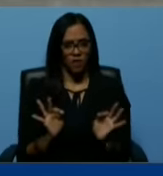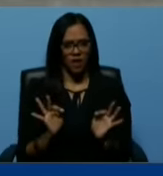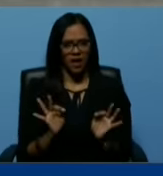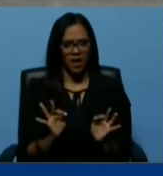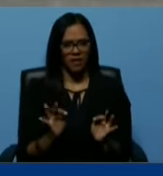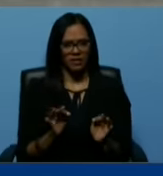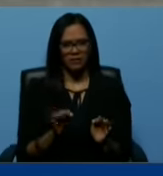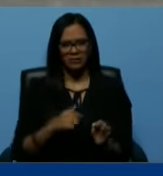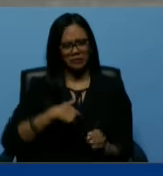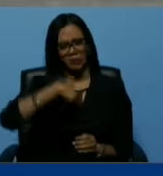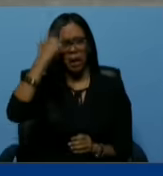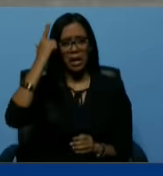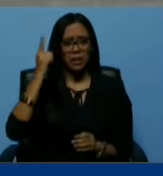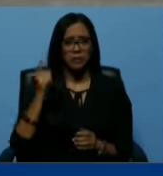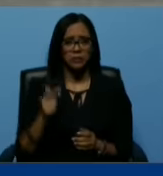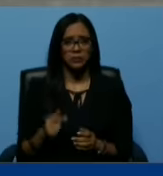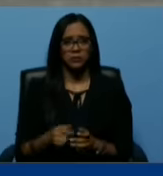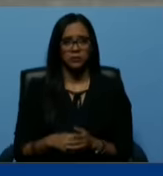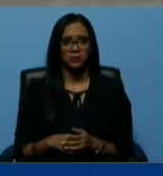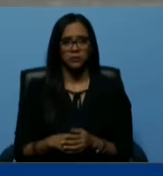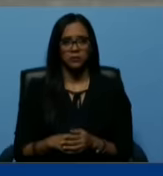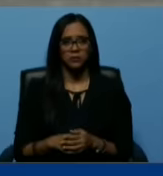vulgar,